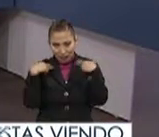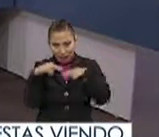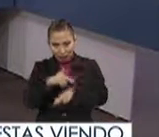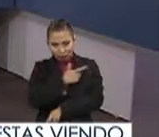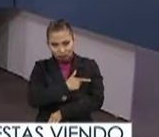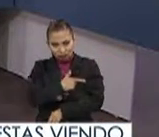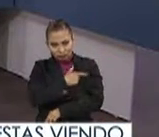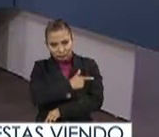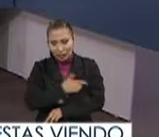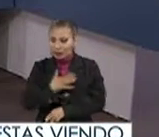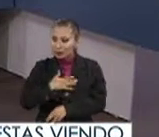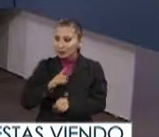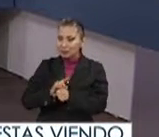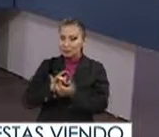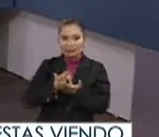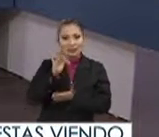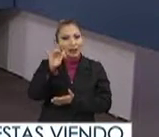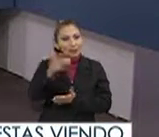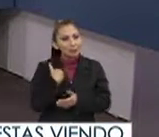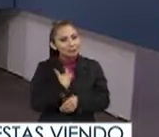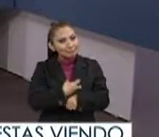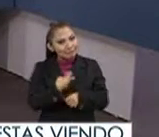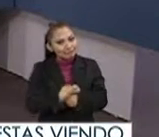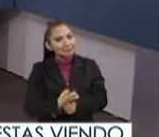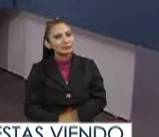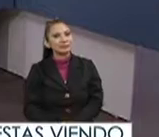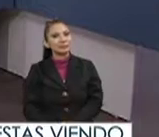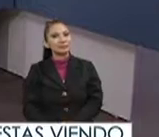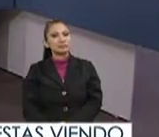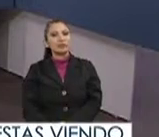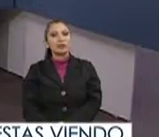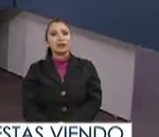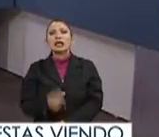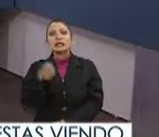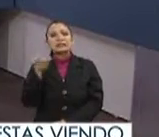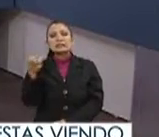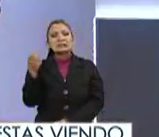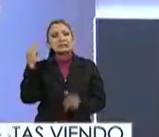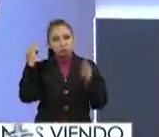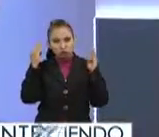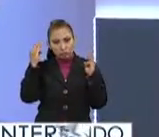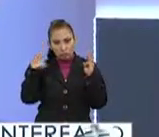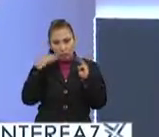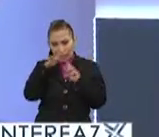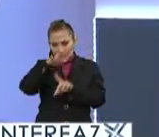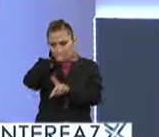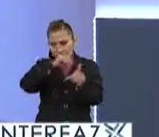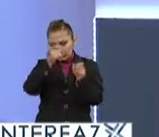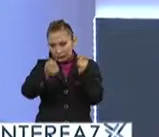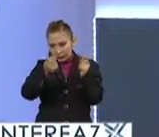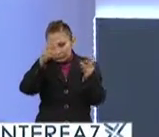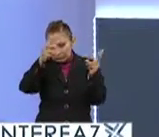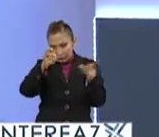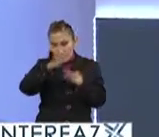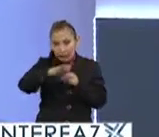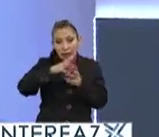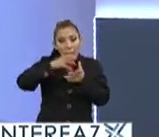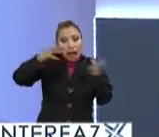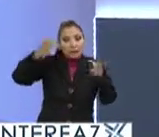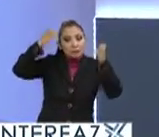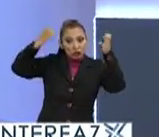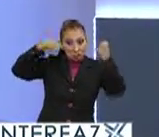verdadero placer. Muy buenos días, muy buenas gracias por la invitación. Así es, este museo, digo, para contextualizar un poco, además de sus